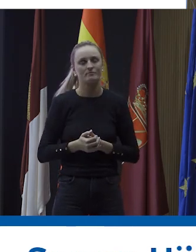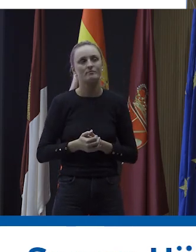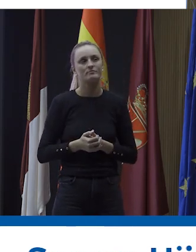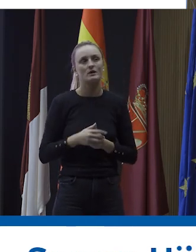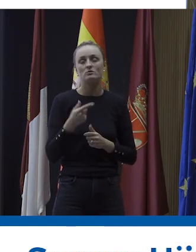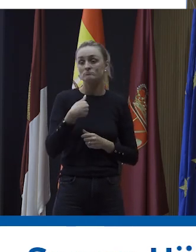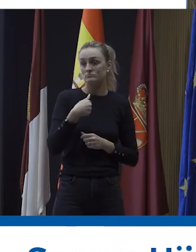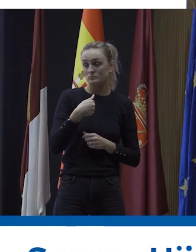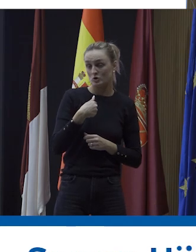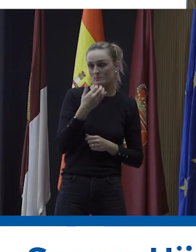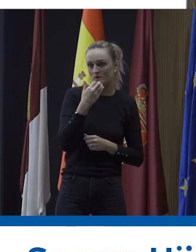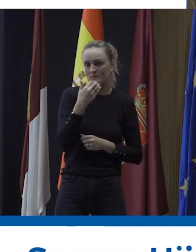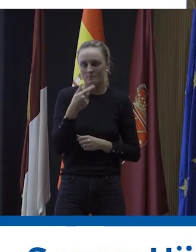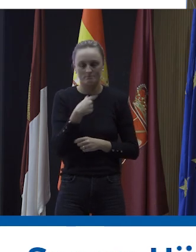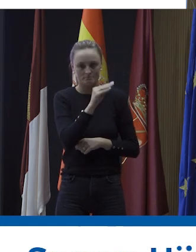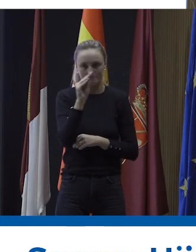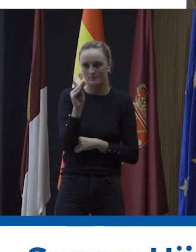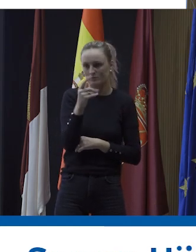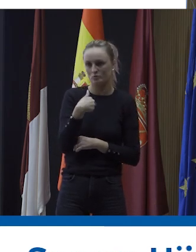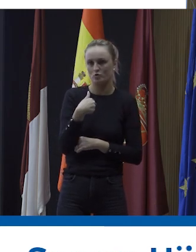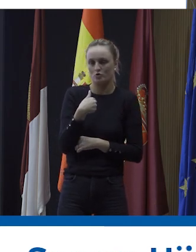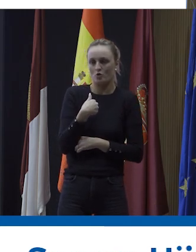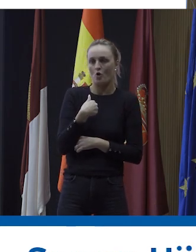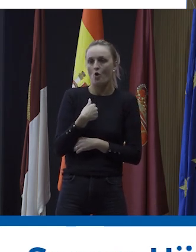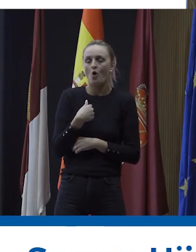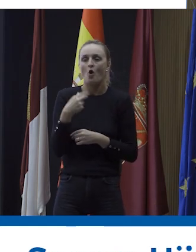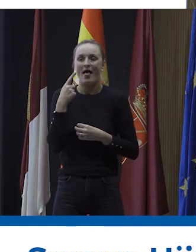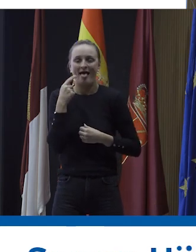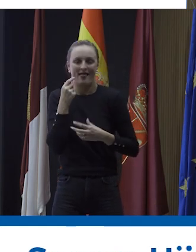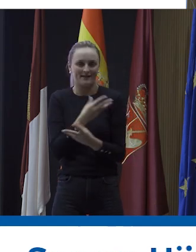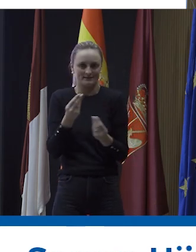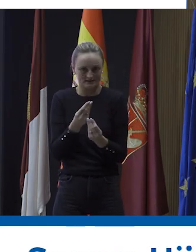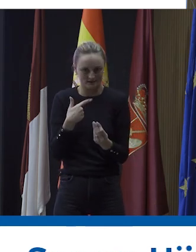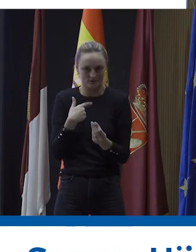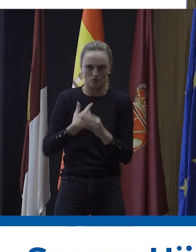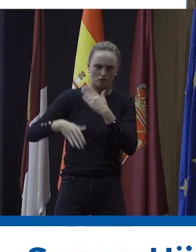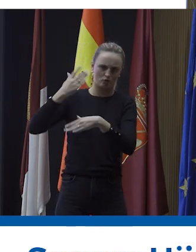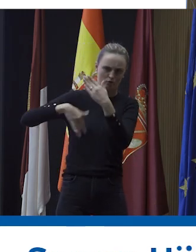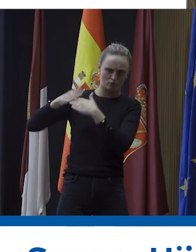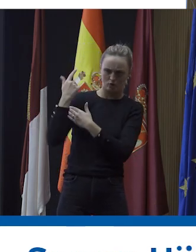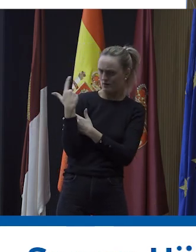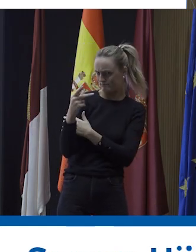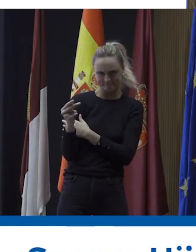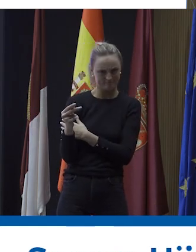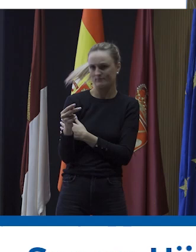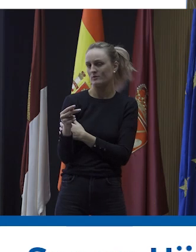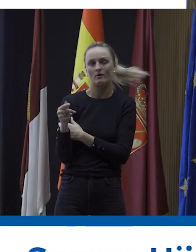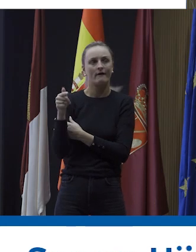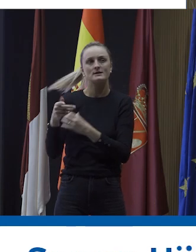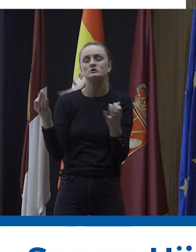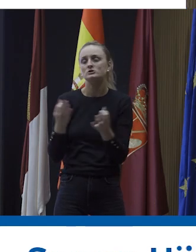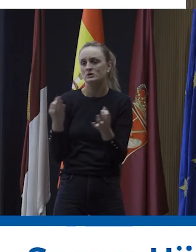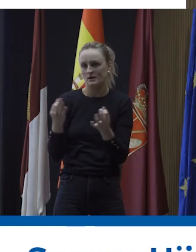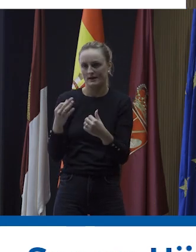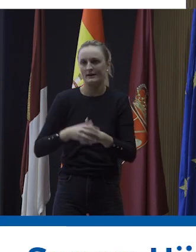usted está en posmenopausia. Uy, no, yo la menopausia ya la pasé hace muchos años. Pues no, vamos a ver qué es esto de la